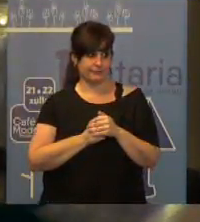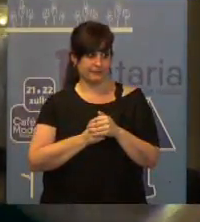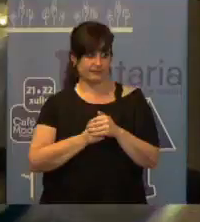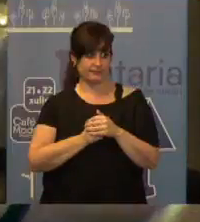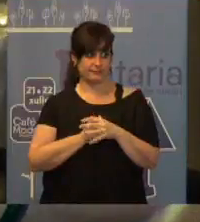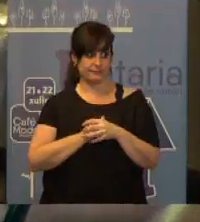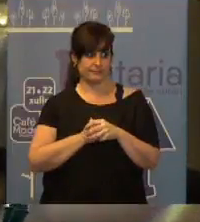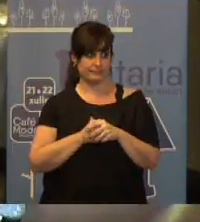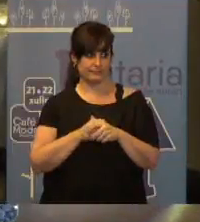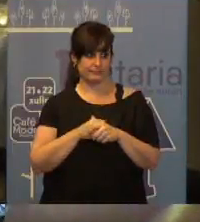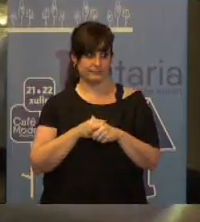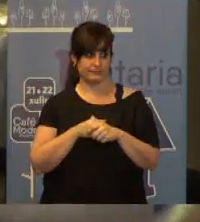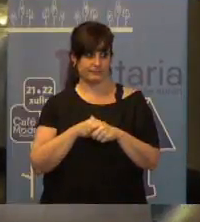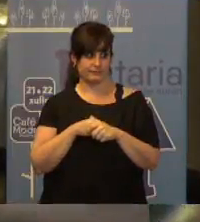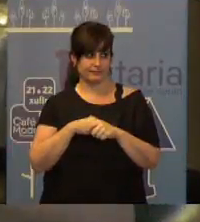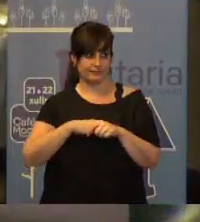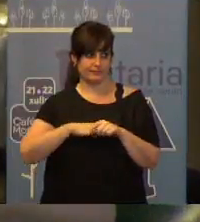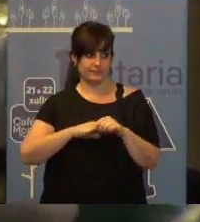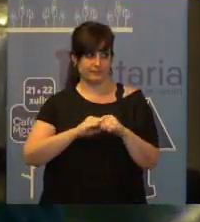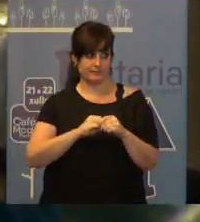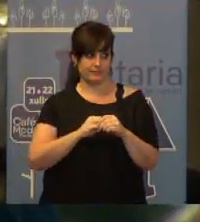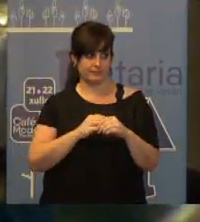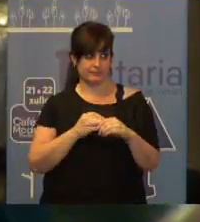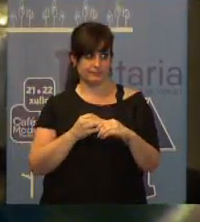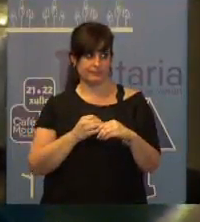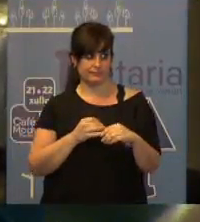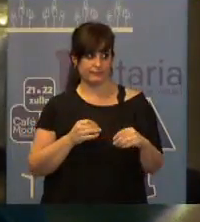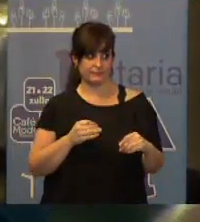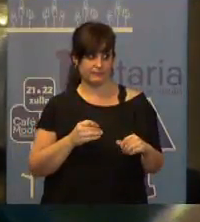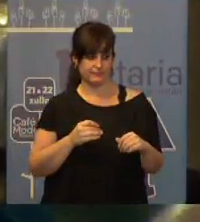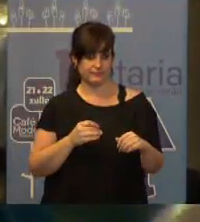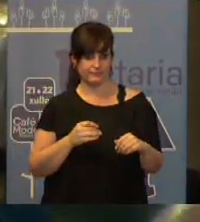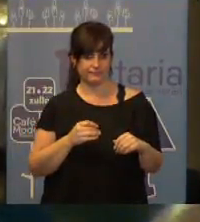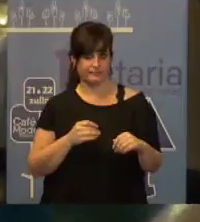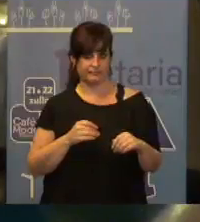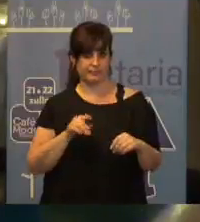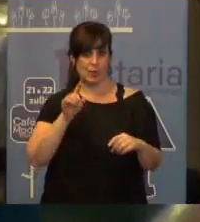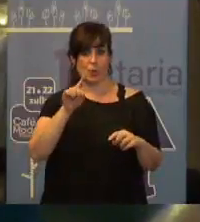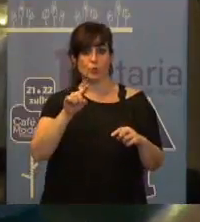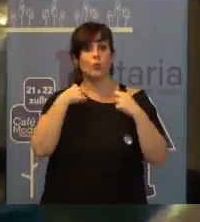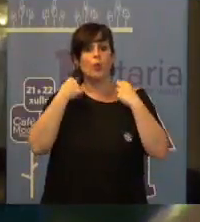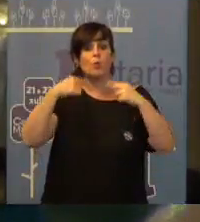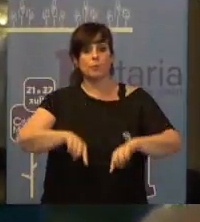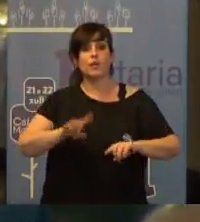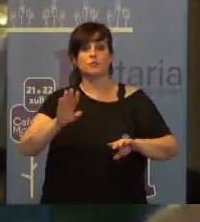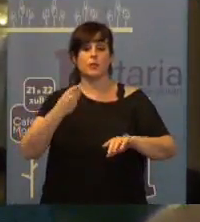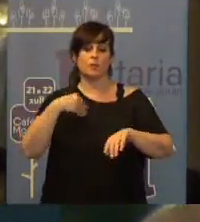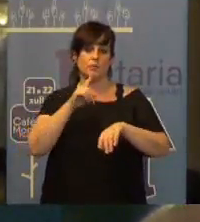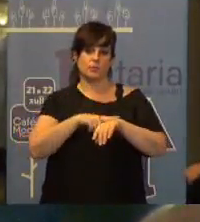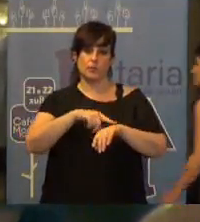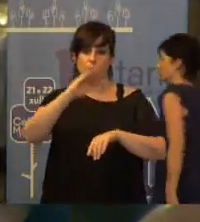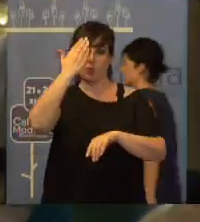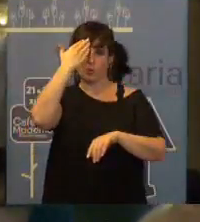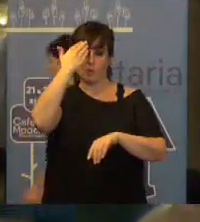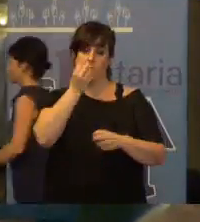perdes, senón que perdes con deshonor, ou perdes deixando unha memoria que tal vez non é adecuada, en